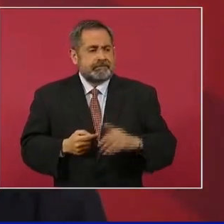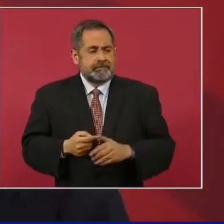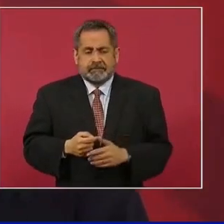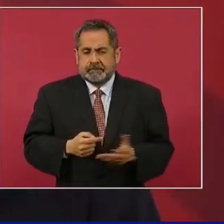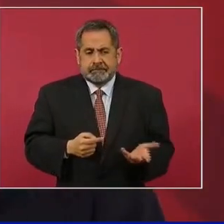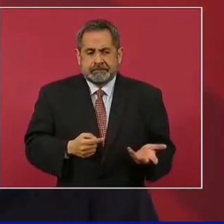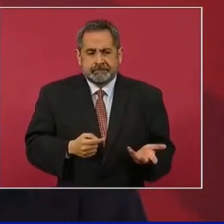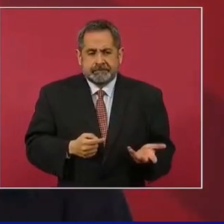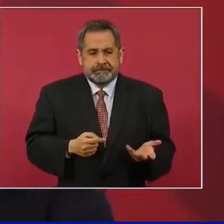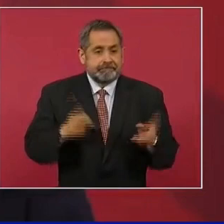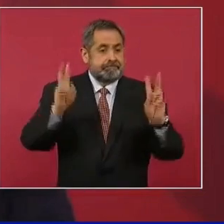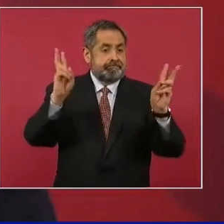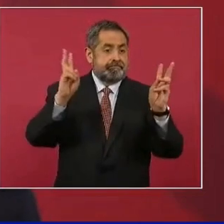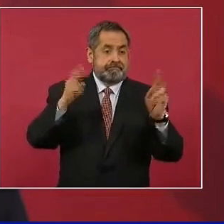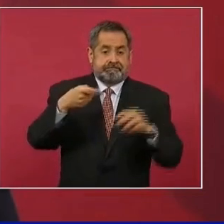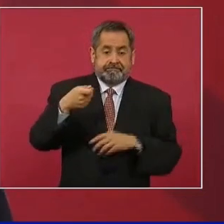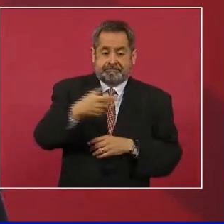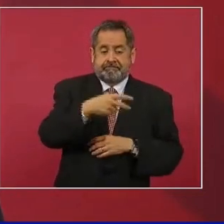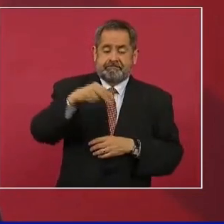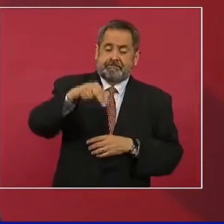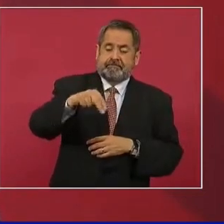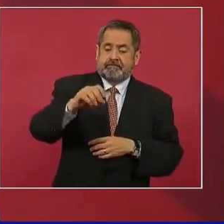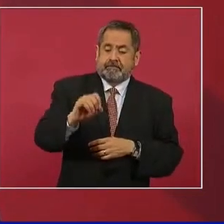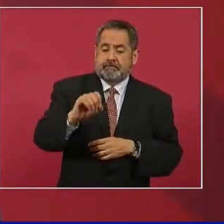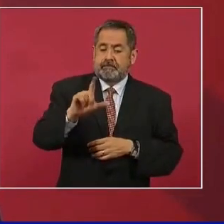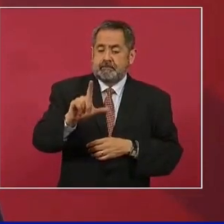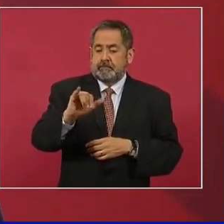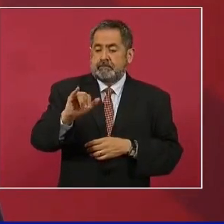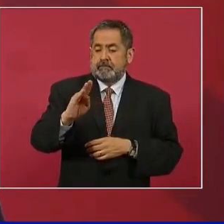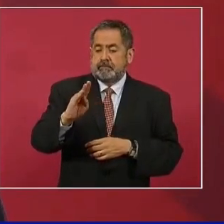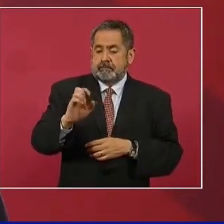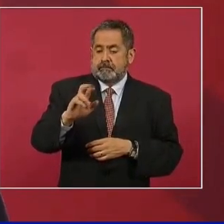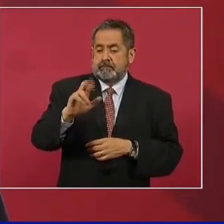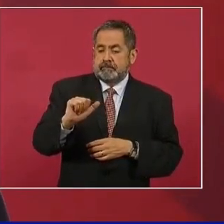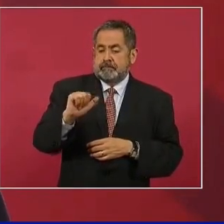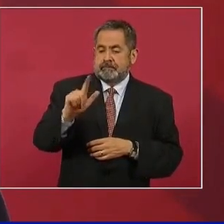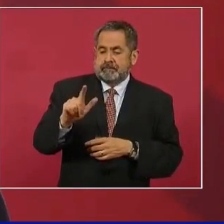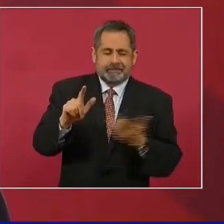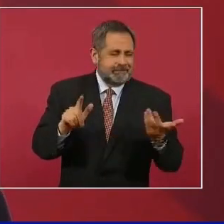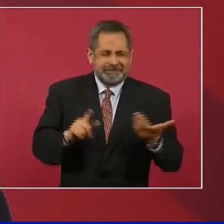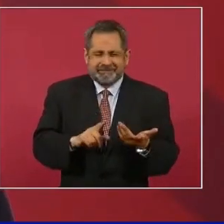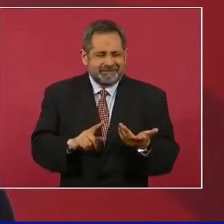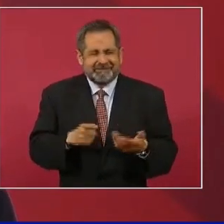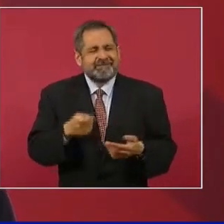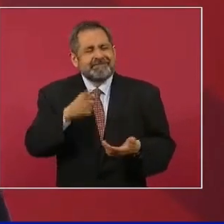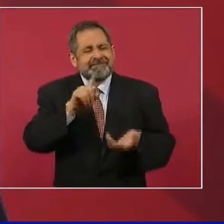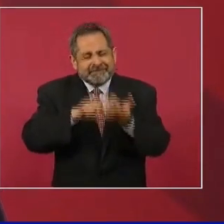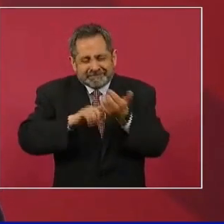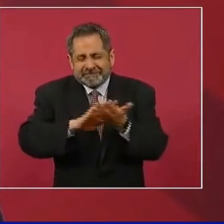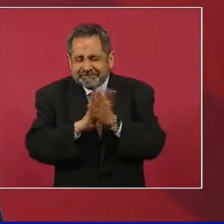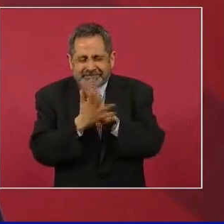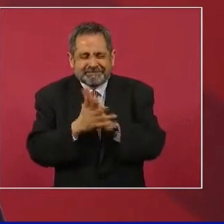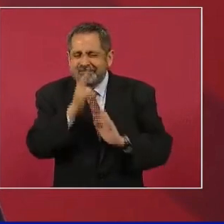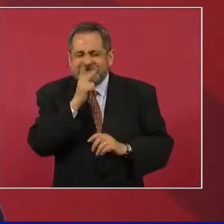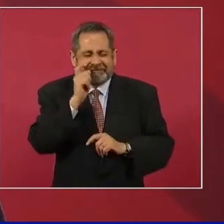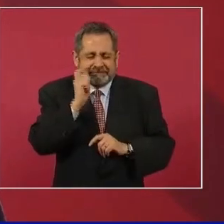llamado neoliberalismo, que no es otra cosa más que neoporfirismo.